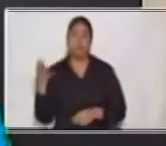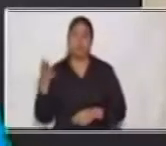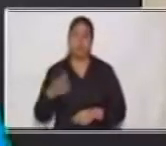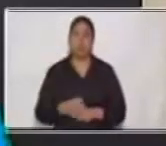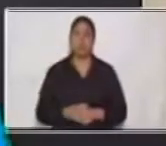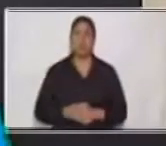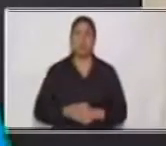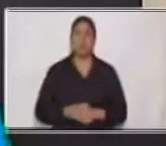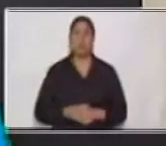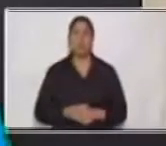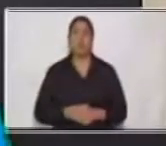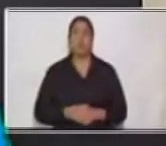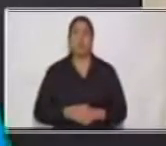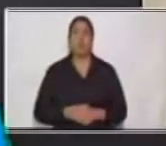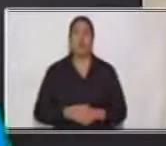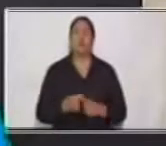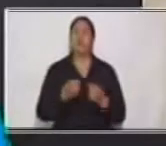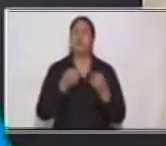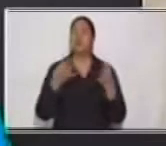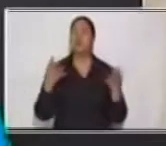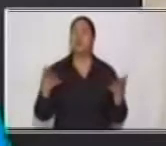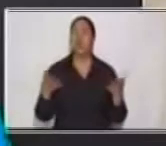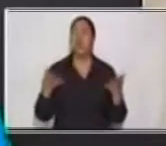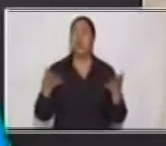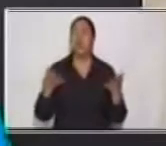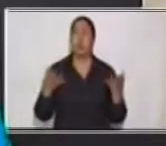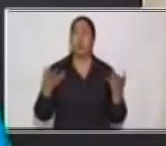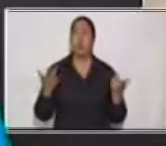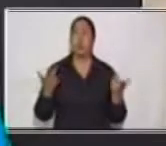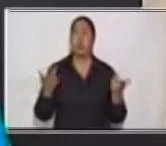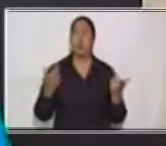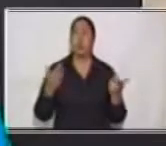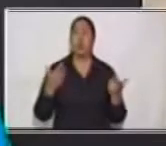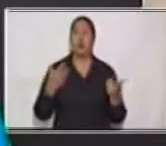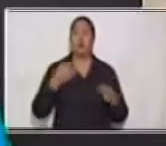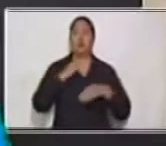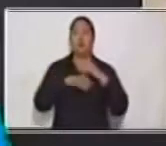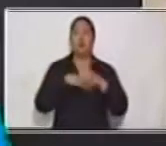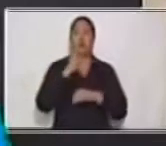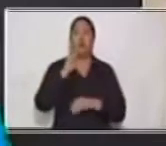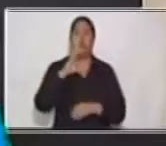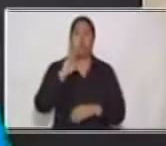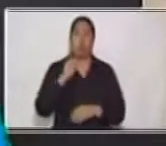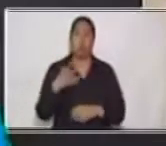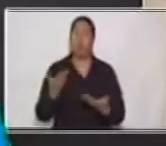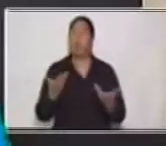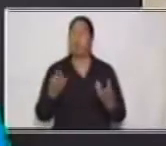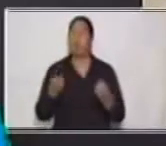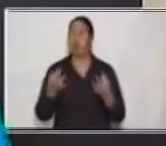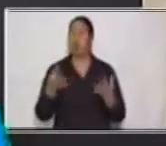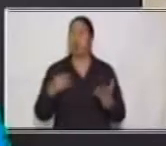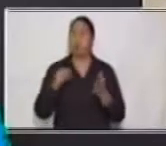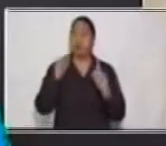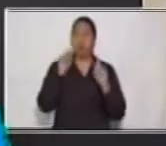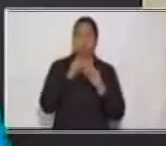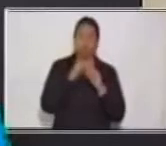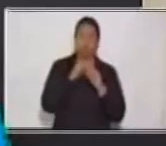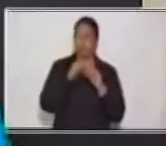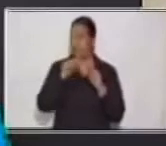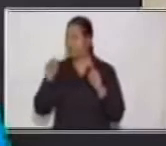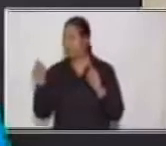y el valor del foco, de la distancia del centro, nos va a quedar como